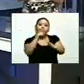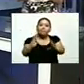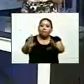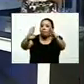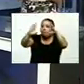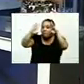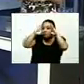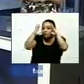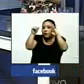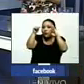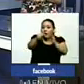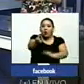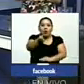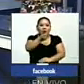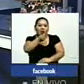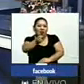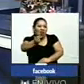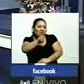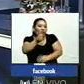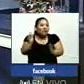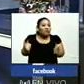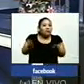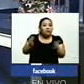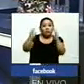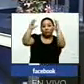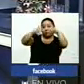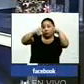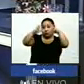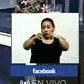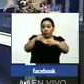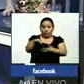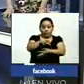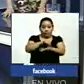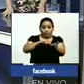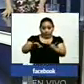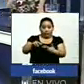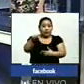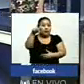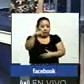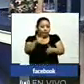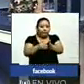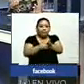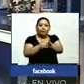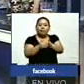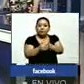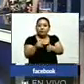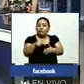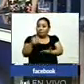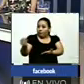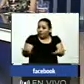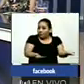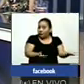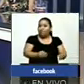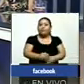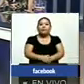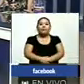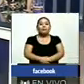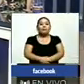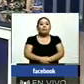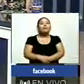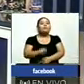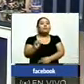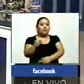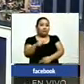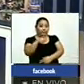pendientes de los reportes de las autoridades del Ministerio de Medio Ambiente y Recursos Naturales. Y de esta manera nosotros les damos la bienvenida. Así